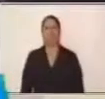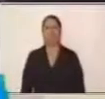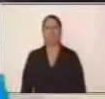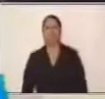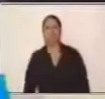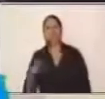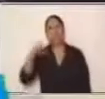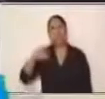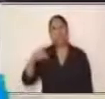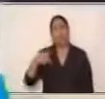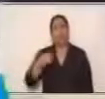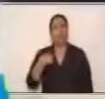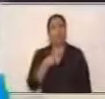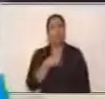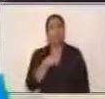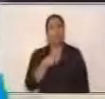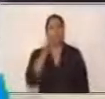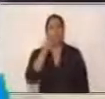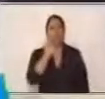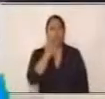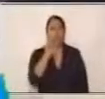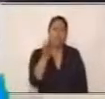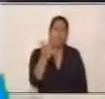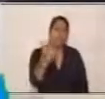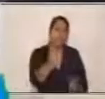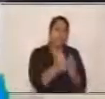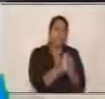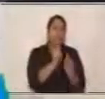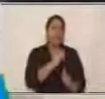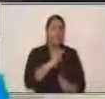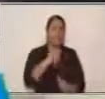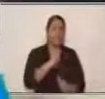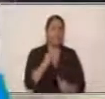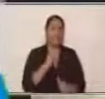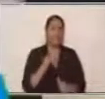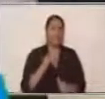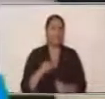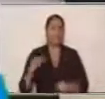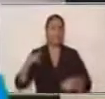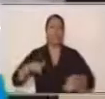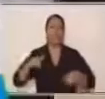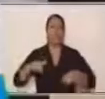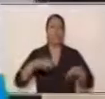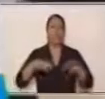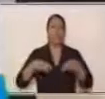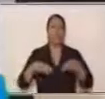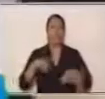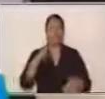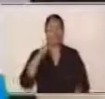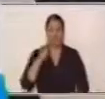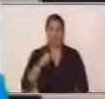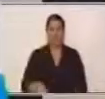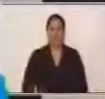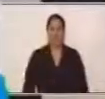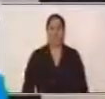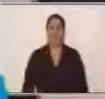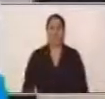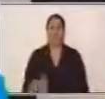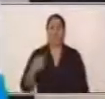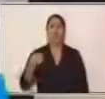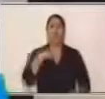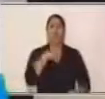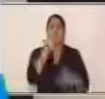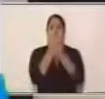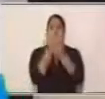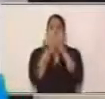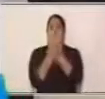Ahora quiero que me acompañen a realizar el siguiente ejercicio. Vamos a colocar nuestras manos al frente.